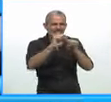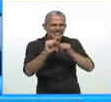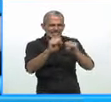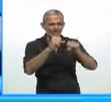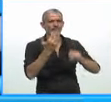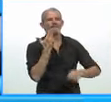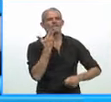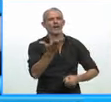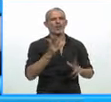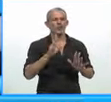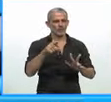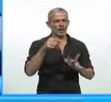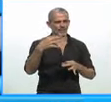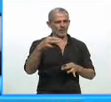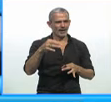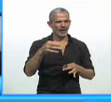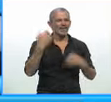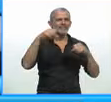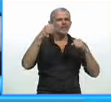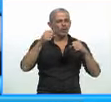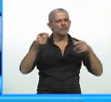tiene que dirigirse el deporte.